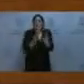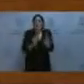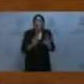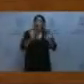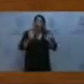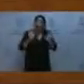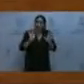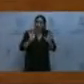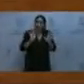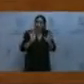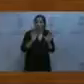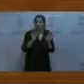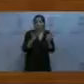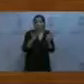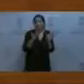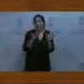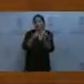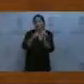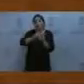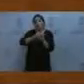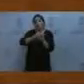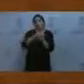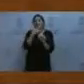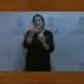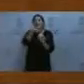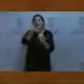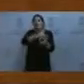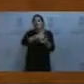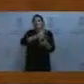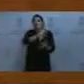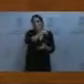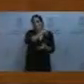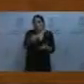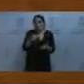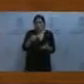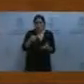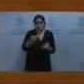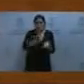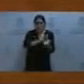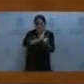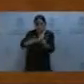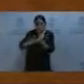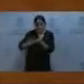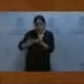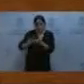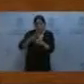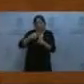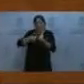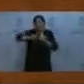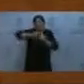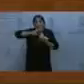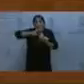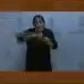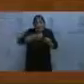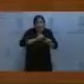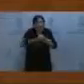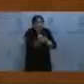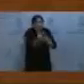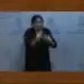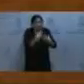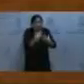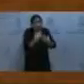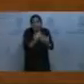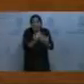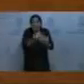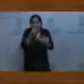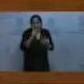otros conceptos se ha abonado casi 1 millón de euros durante estos años. En otros conceptos que no me aclaran, retributivos. Y yo llevo pidiéndole